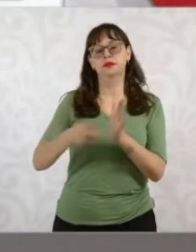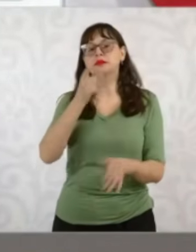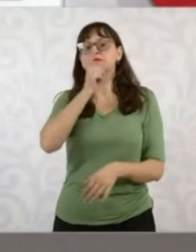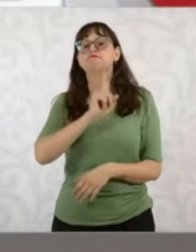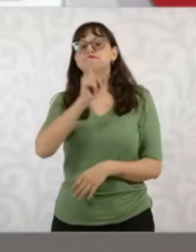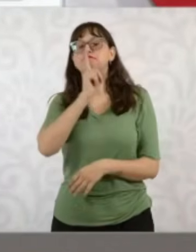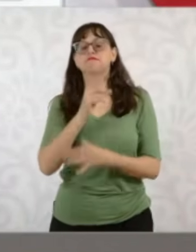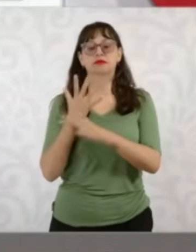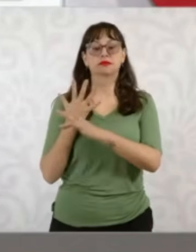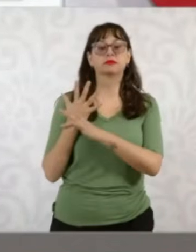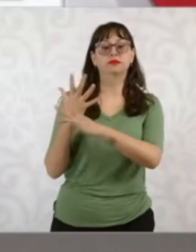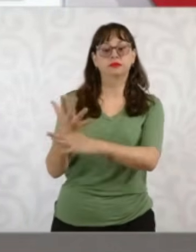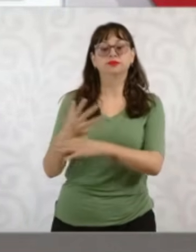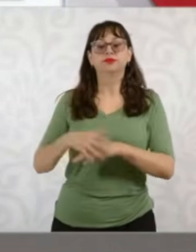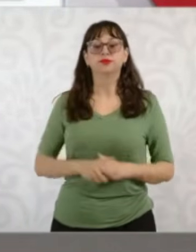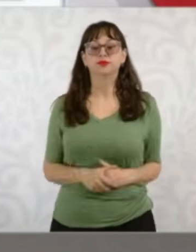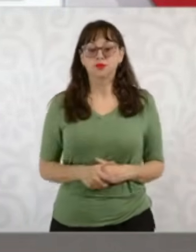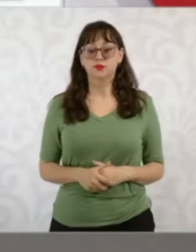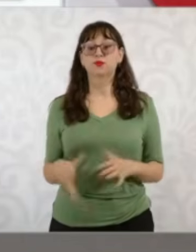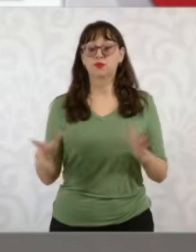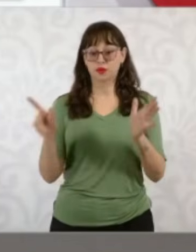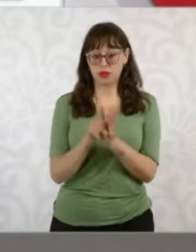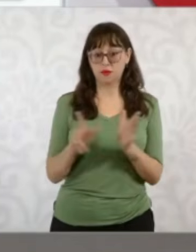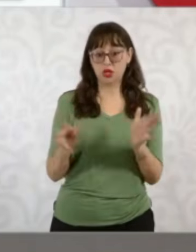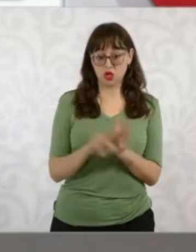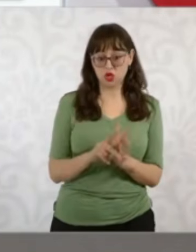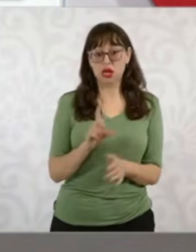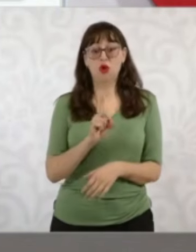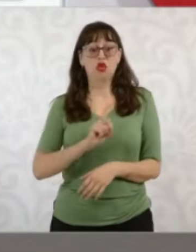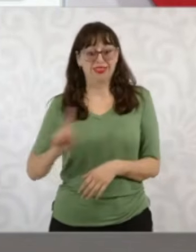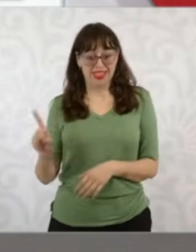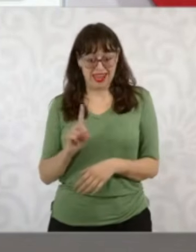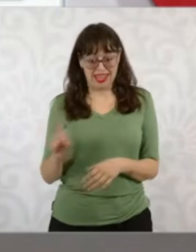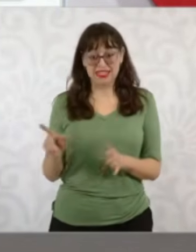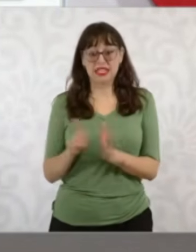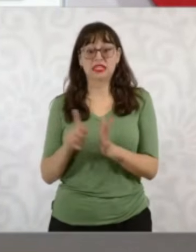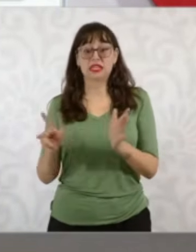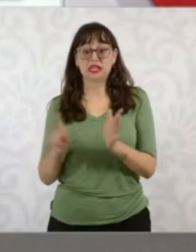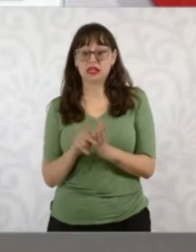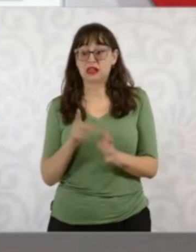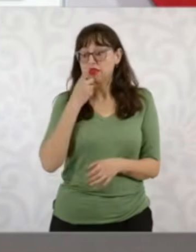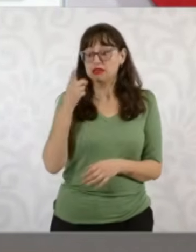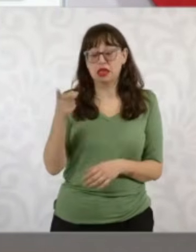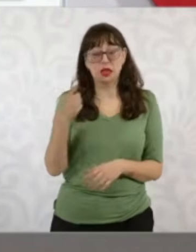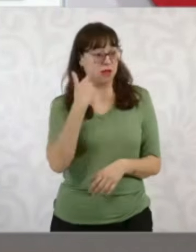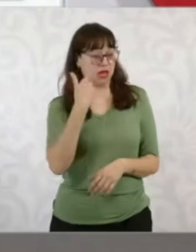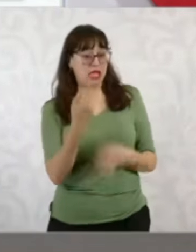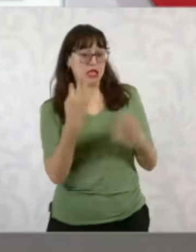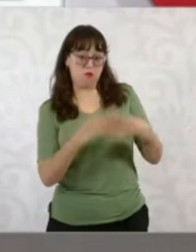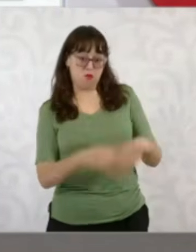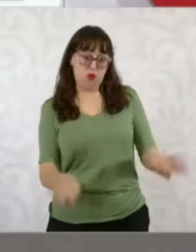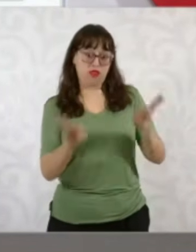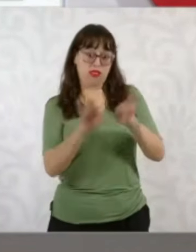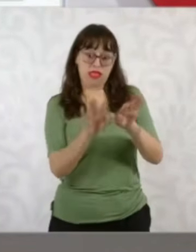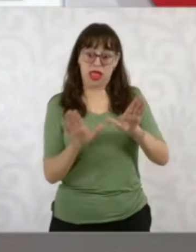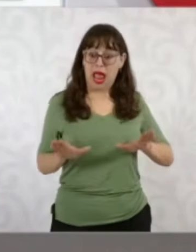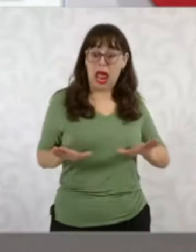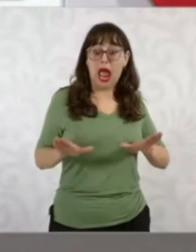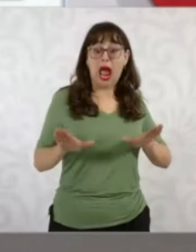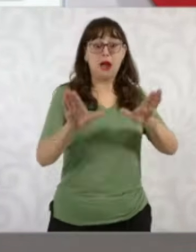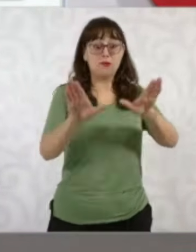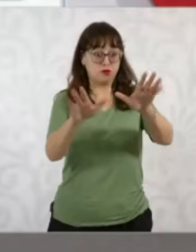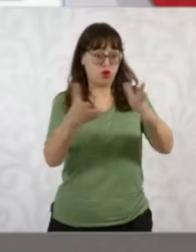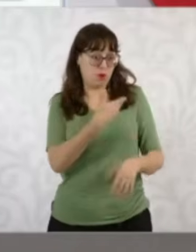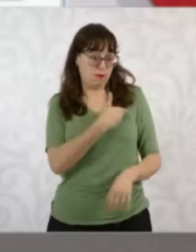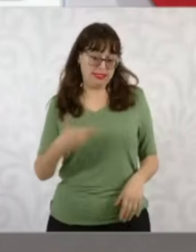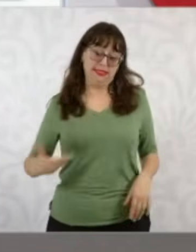de Derecha Diario explicó la importancia de tener un avión presidencial, luego del que el inepto AMLO